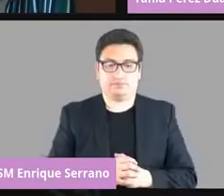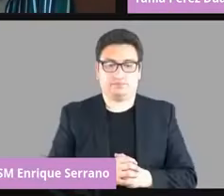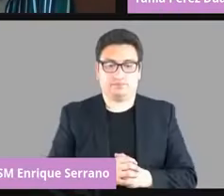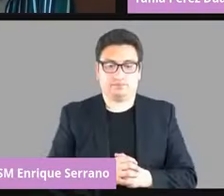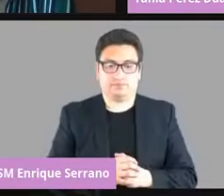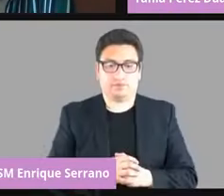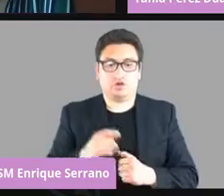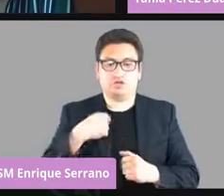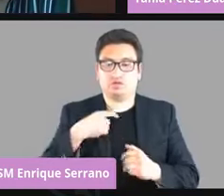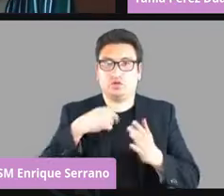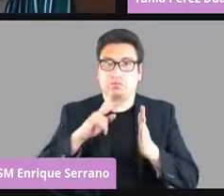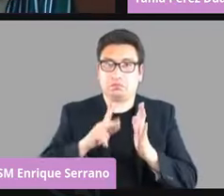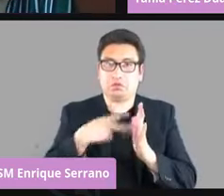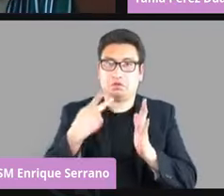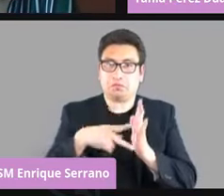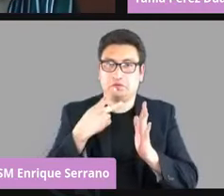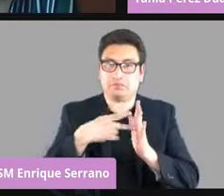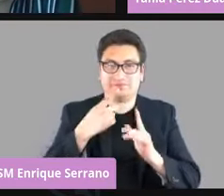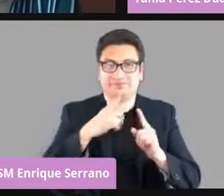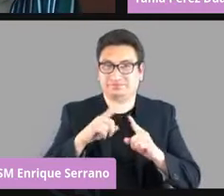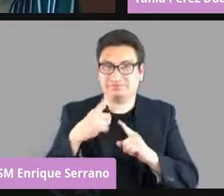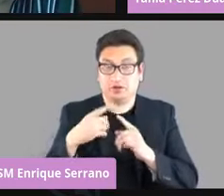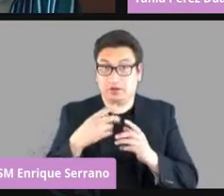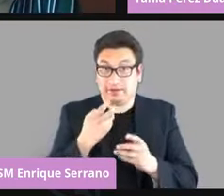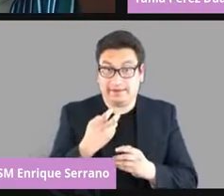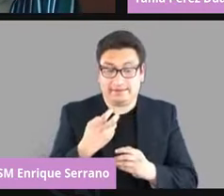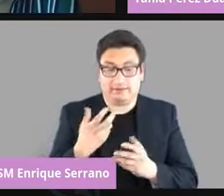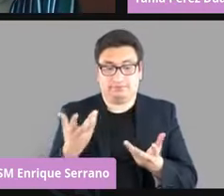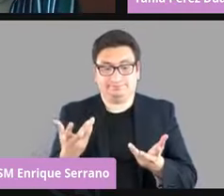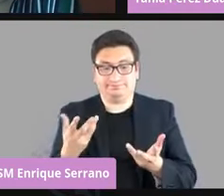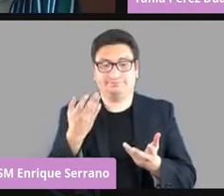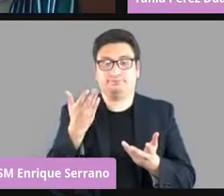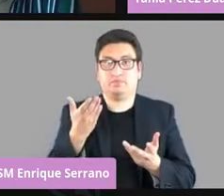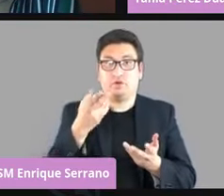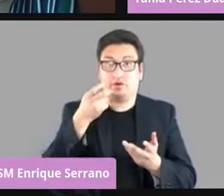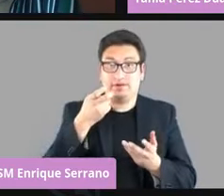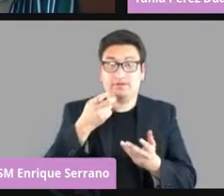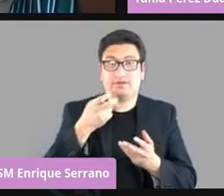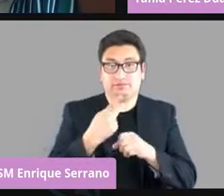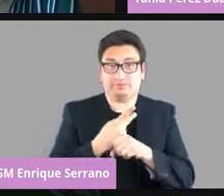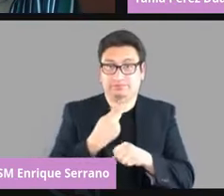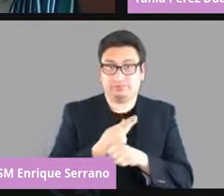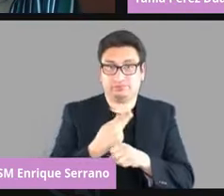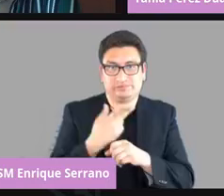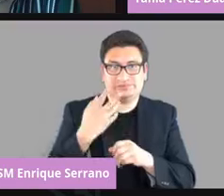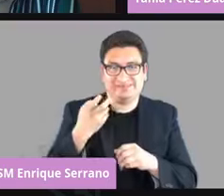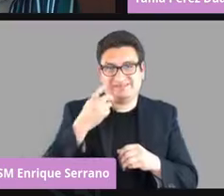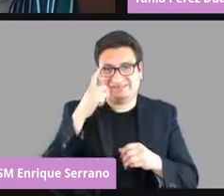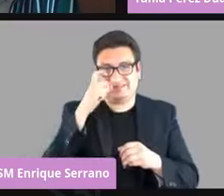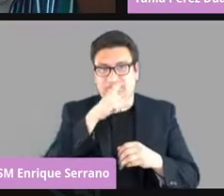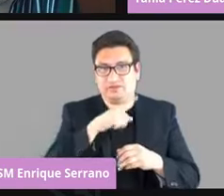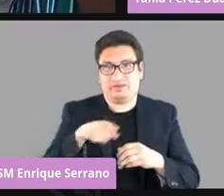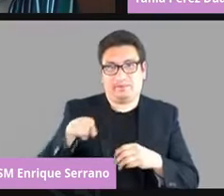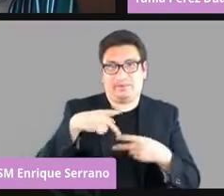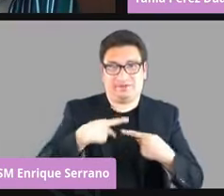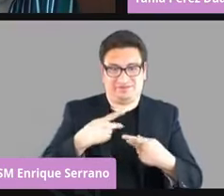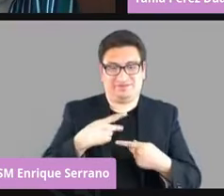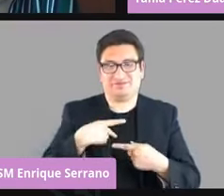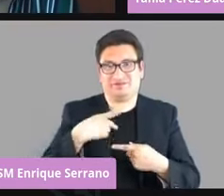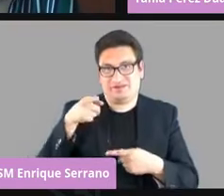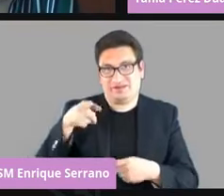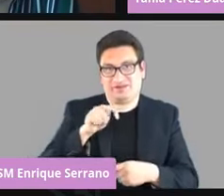estoy repitiendo ciertas cosas, ¿no? Entonces, esa parte también es como muy frustrante para las personas